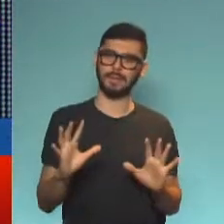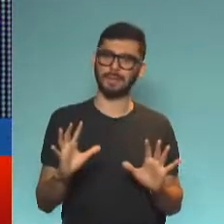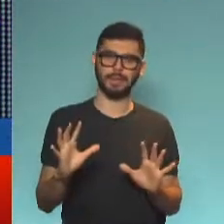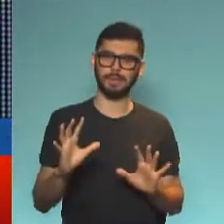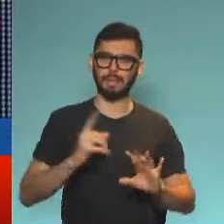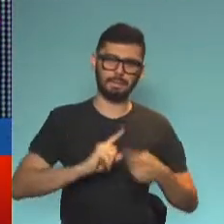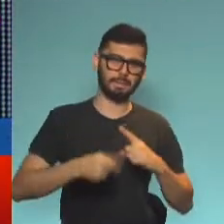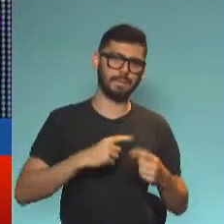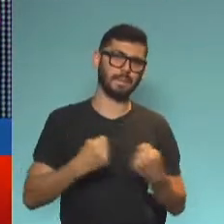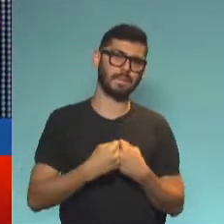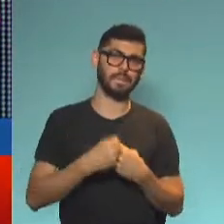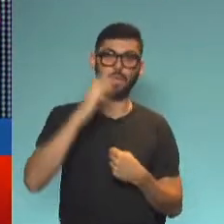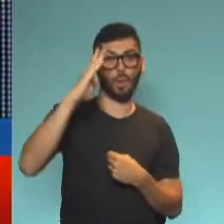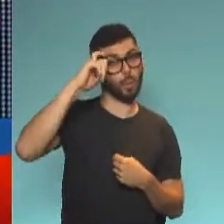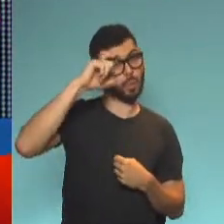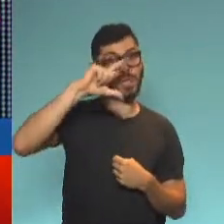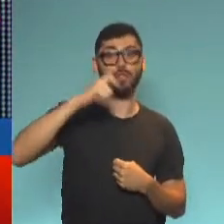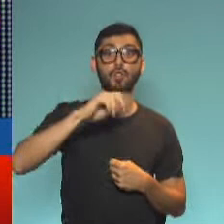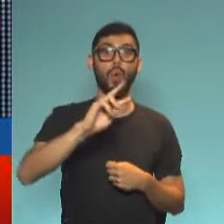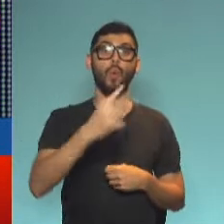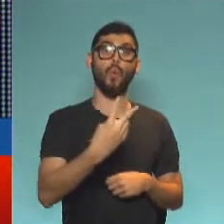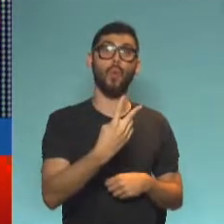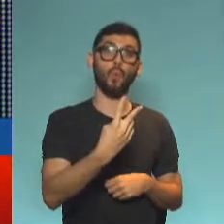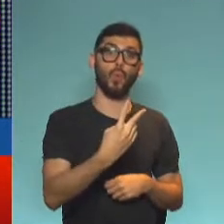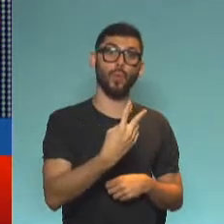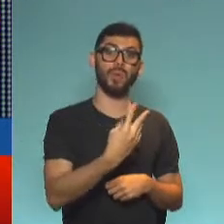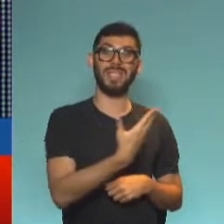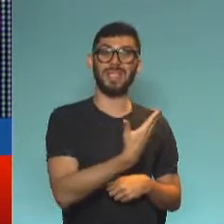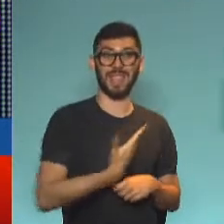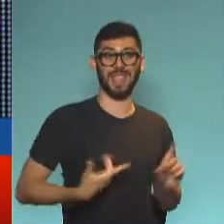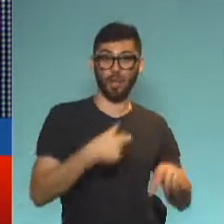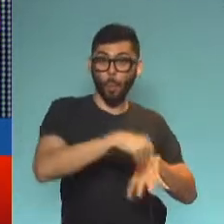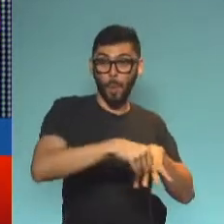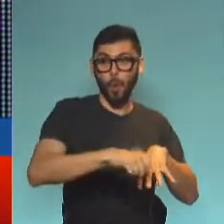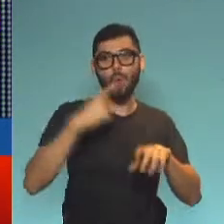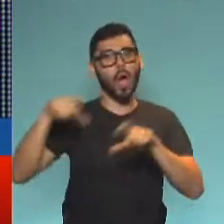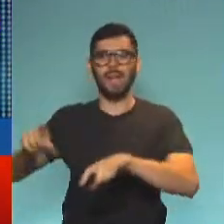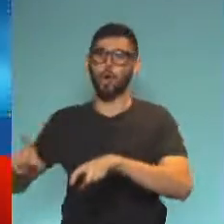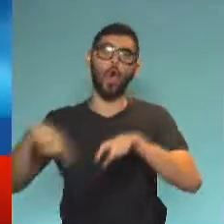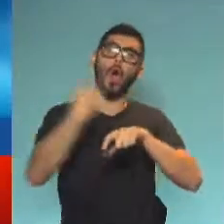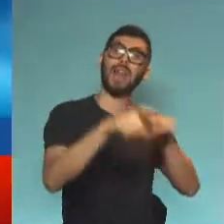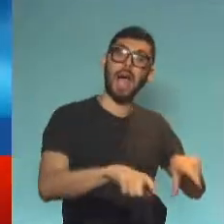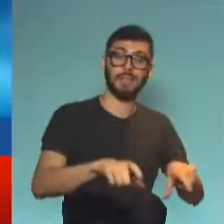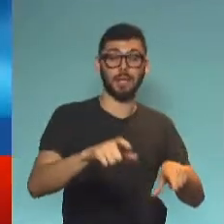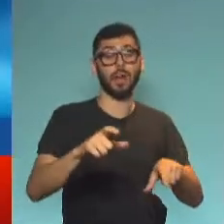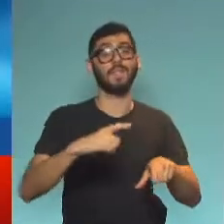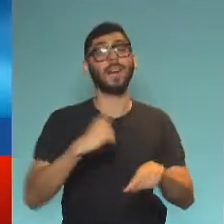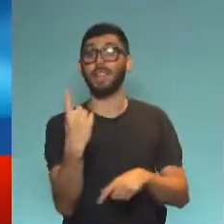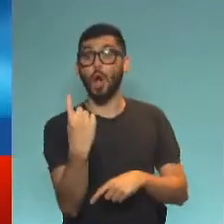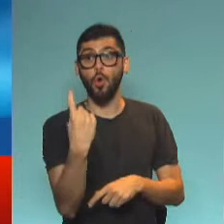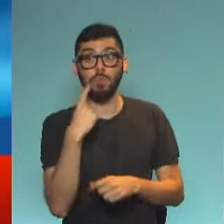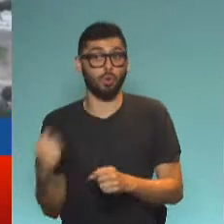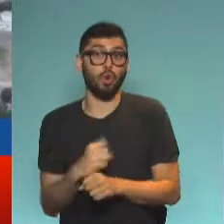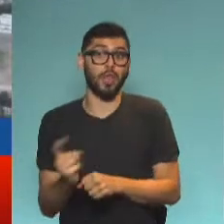un acuerdo con Gonzalo Belloso, el vice de la Conmebol, para que sea el Estadio de Estudiantes de La Plata. Sí. O sea, ya había una tensión. La única sede que faltaba confirmar, que no